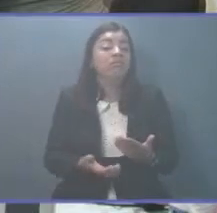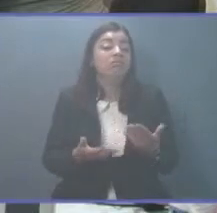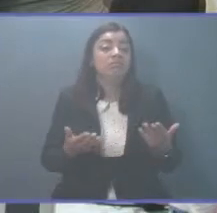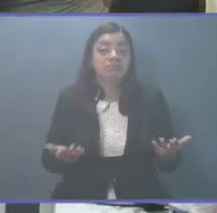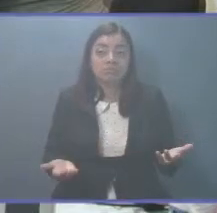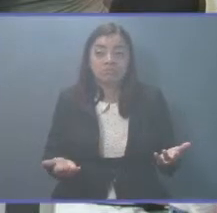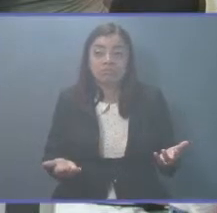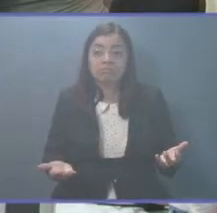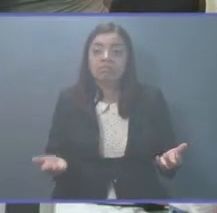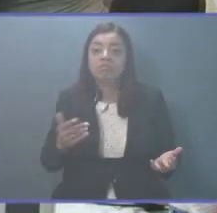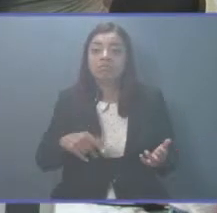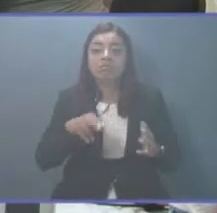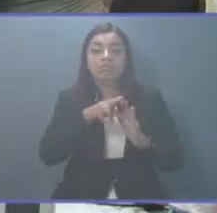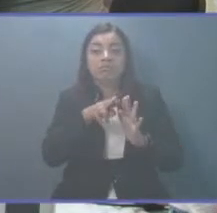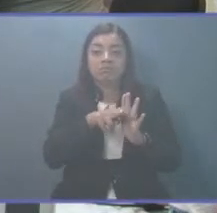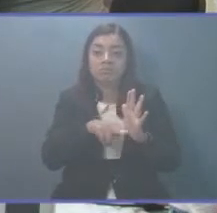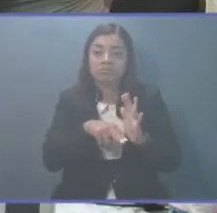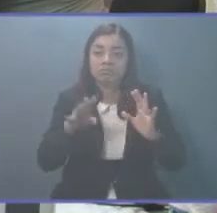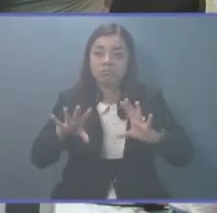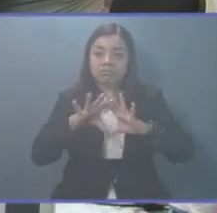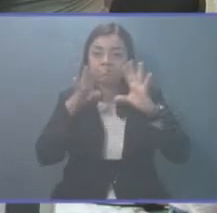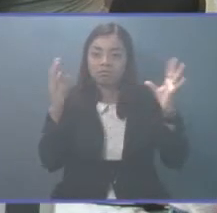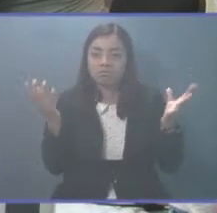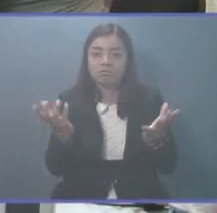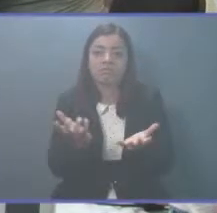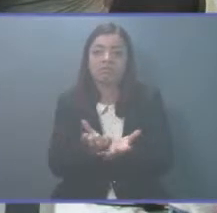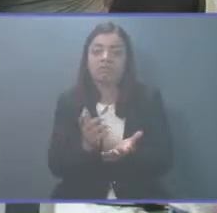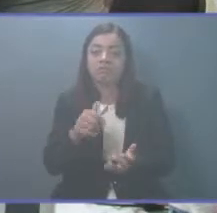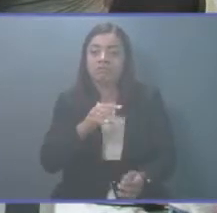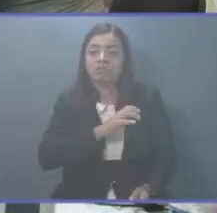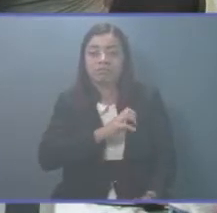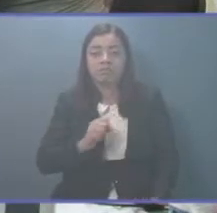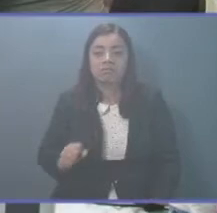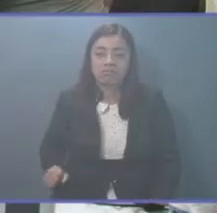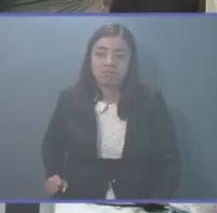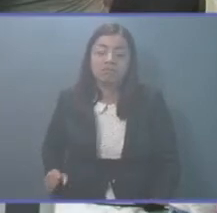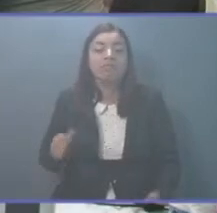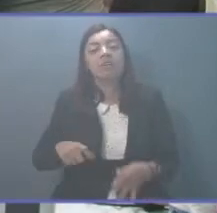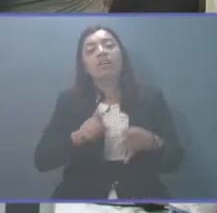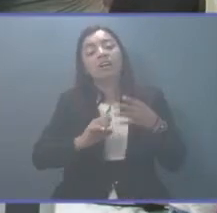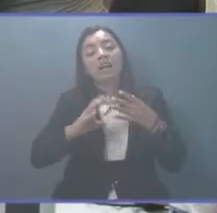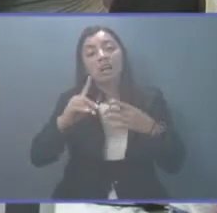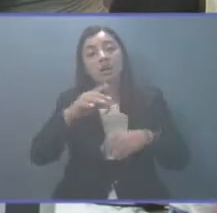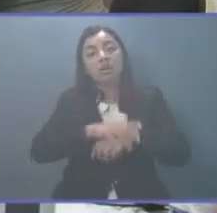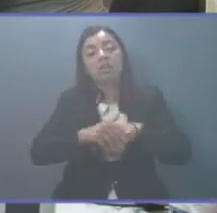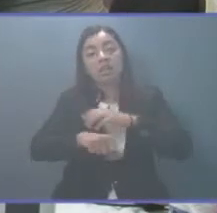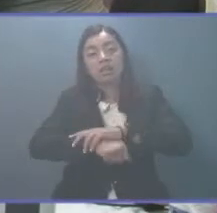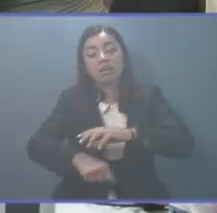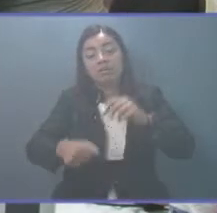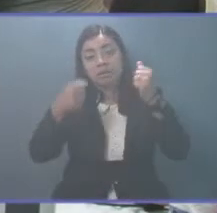la normativa internacional ratificada por El Salvador. Y en el Código Penal,